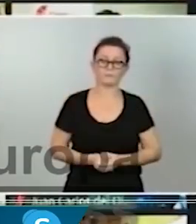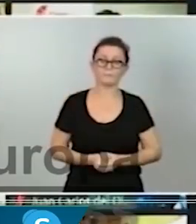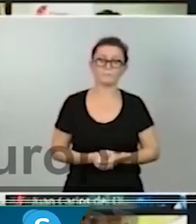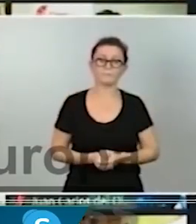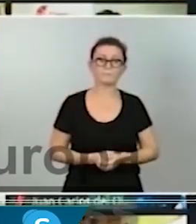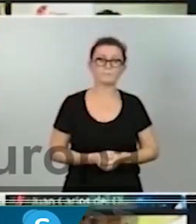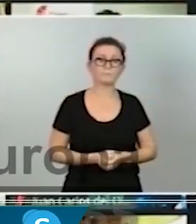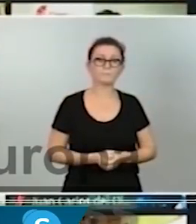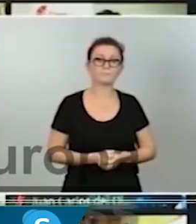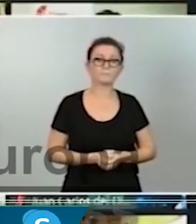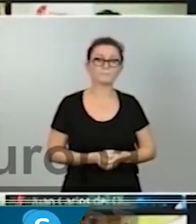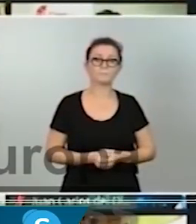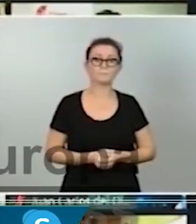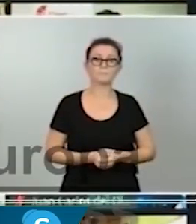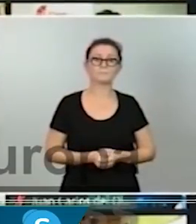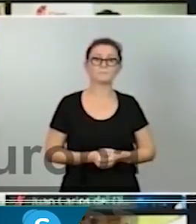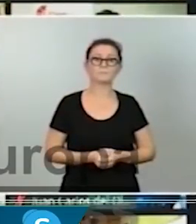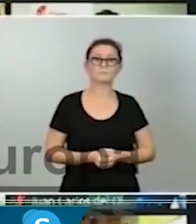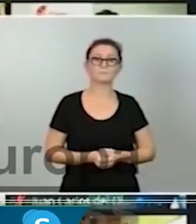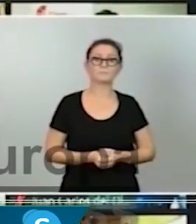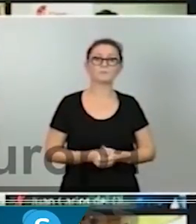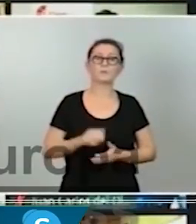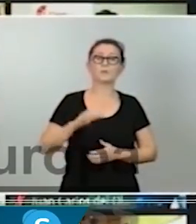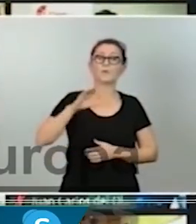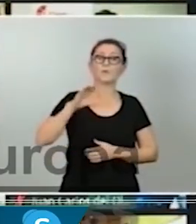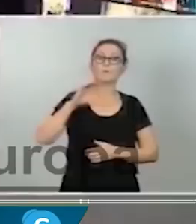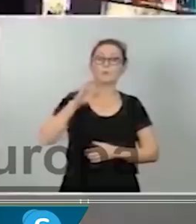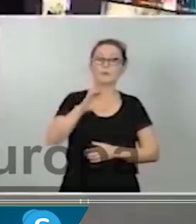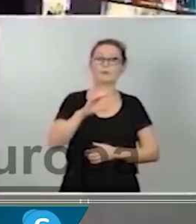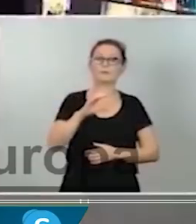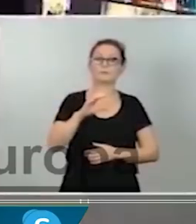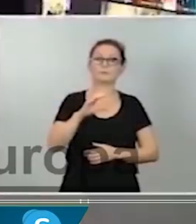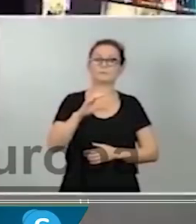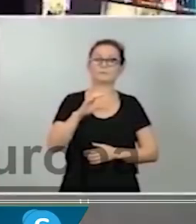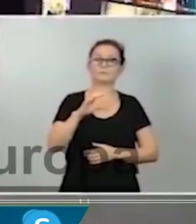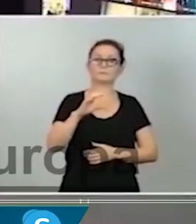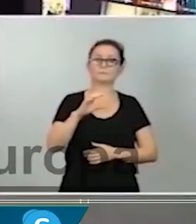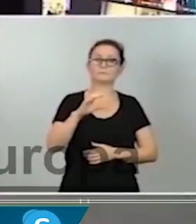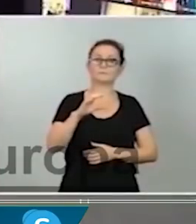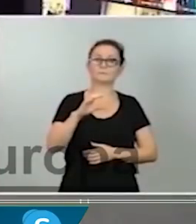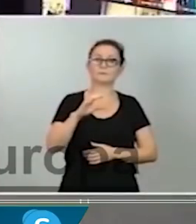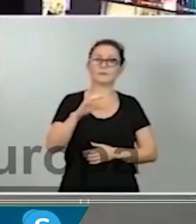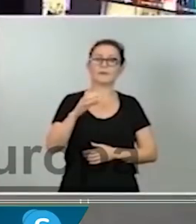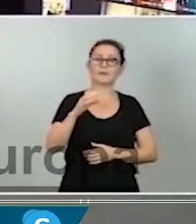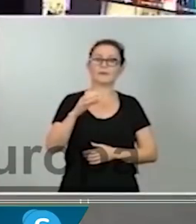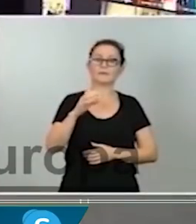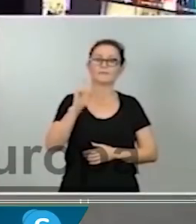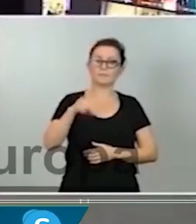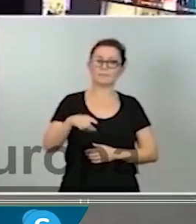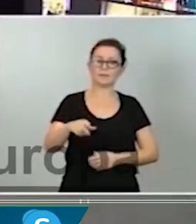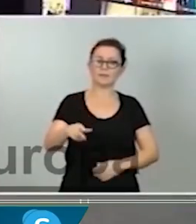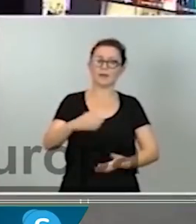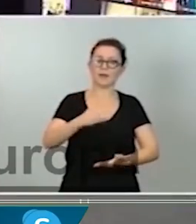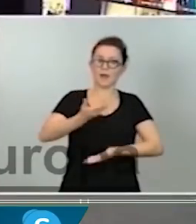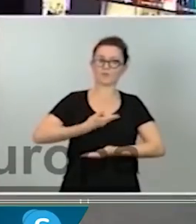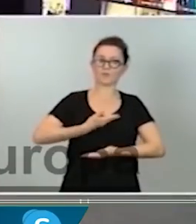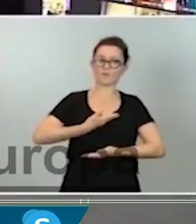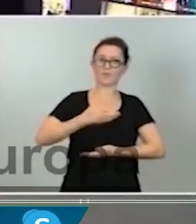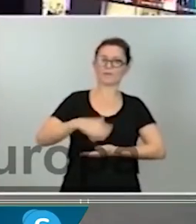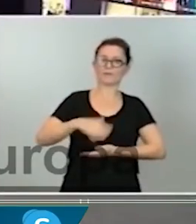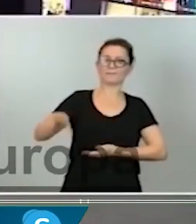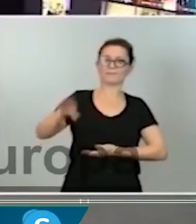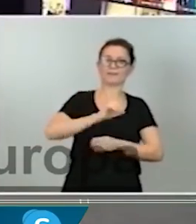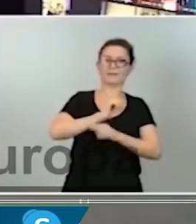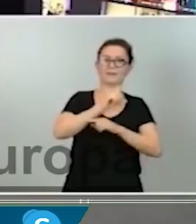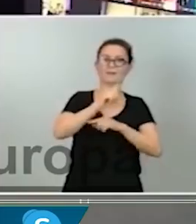lo que ha anunciado el gobierno si es cierto que se va a aumentar el crecimiento potencial el 25 por ciento del producto interior bruto